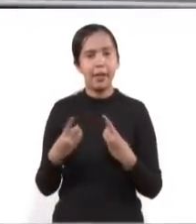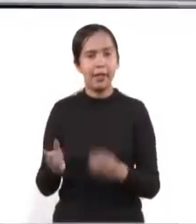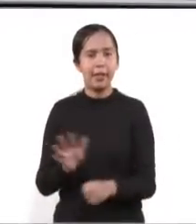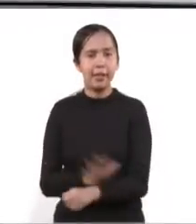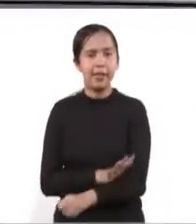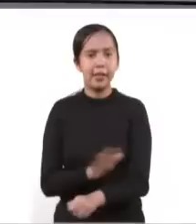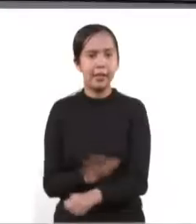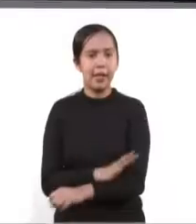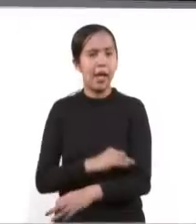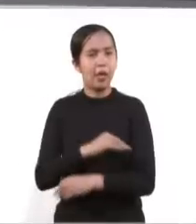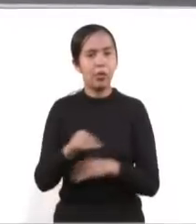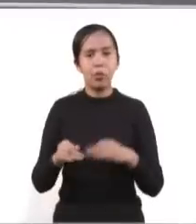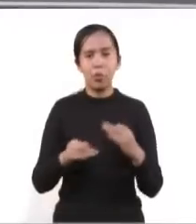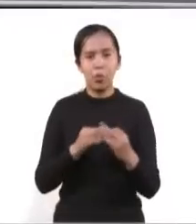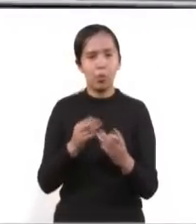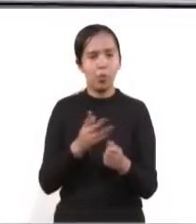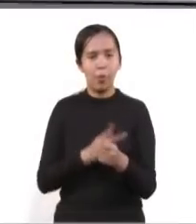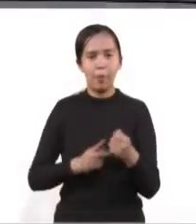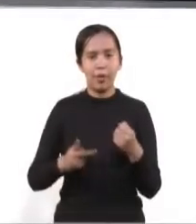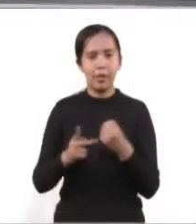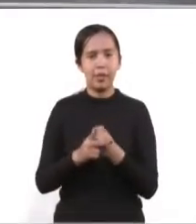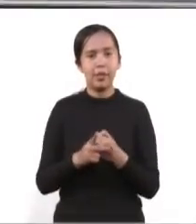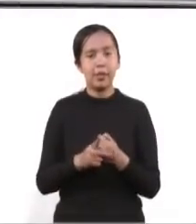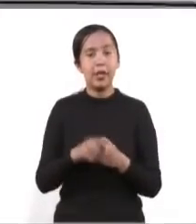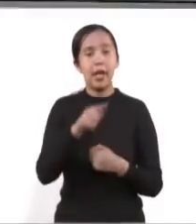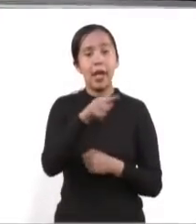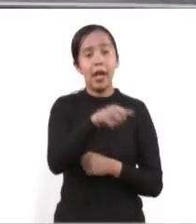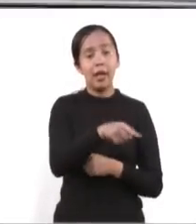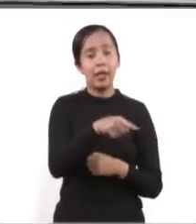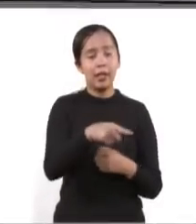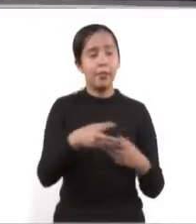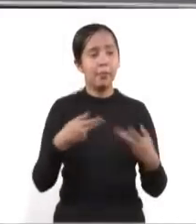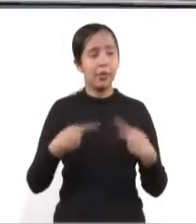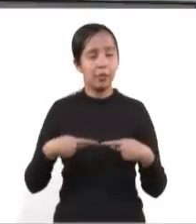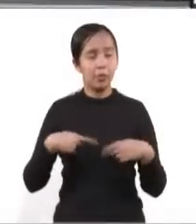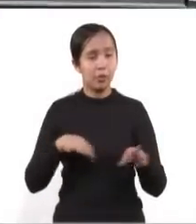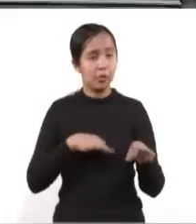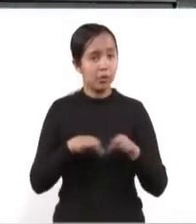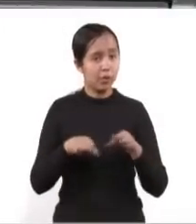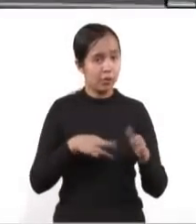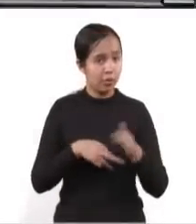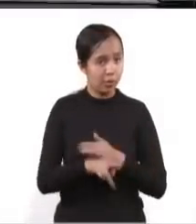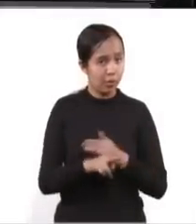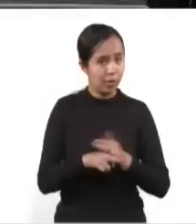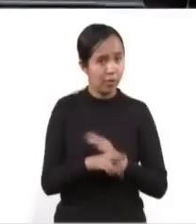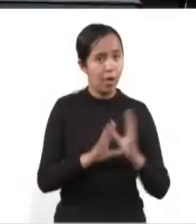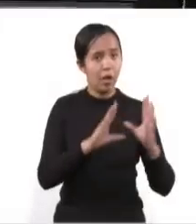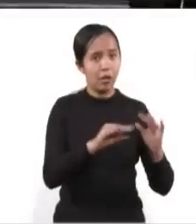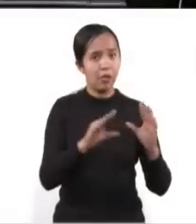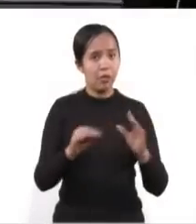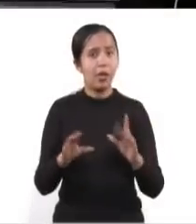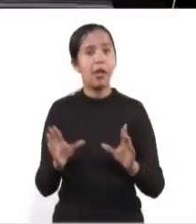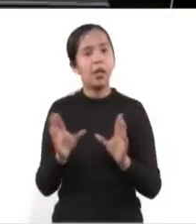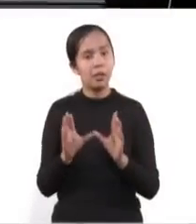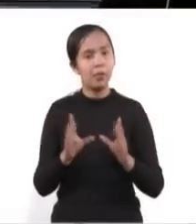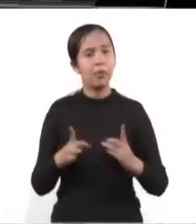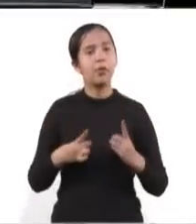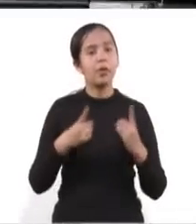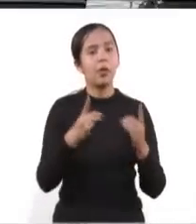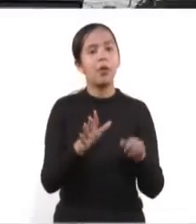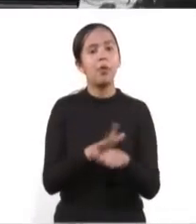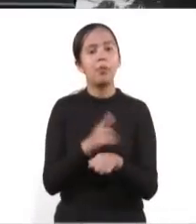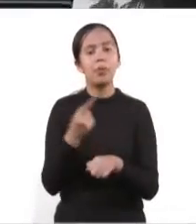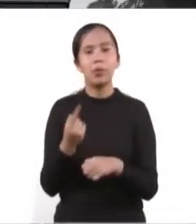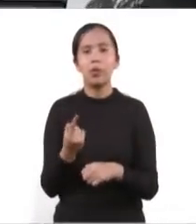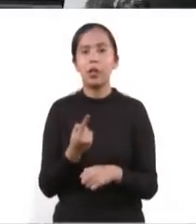energía eléctrica en todo el país, certificara a los señores operadores del metro, porque estamos conectados a la troncal principal de la red nacional